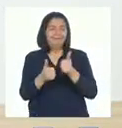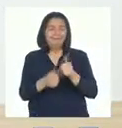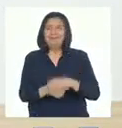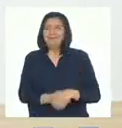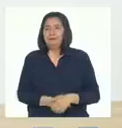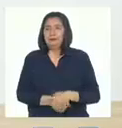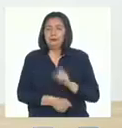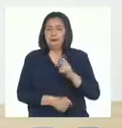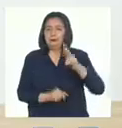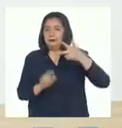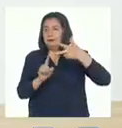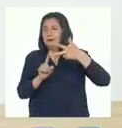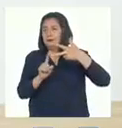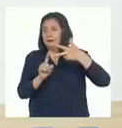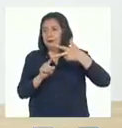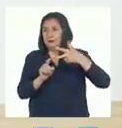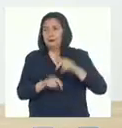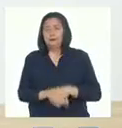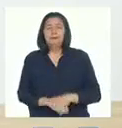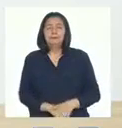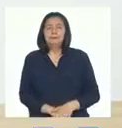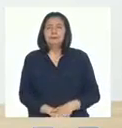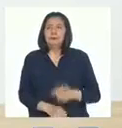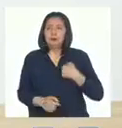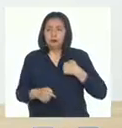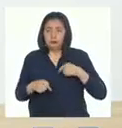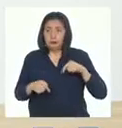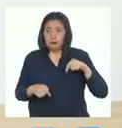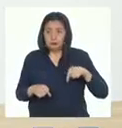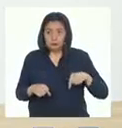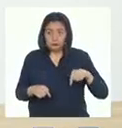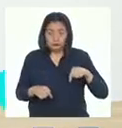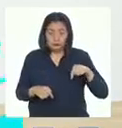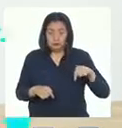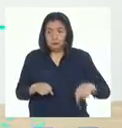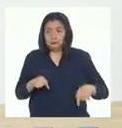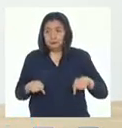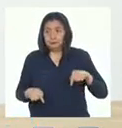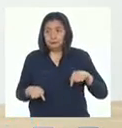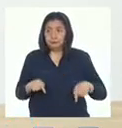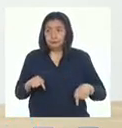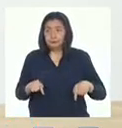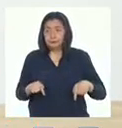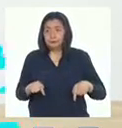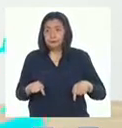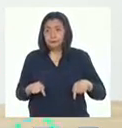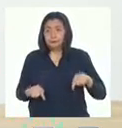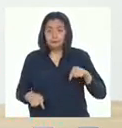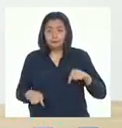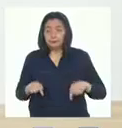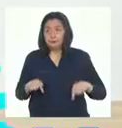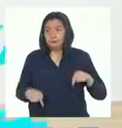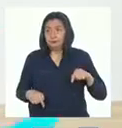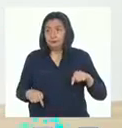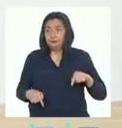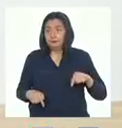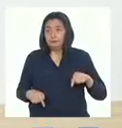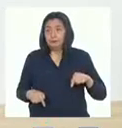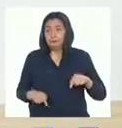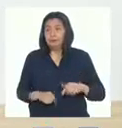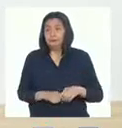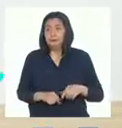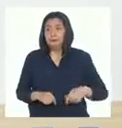bien. Tercera y última parte. Voy a pisar. Derecha, izquierda, derecha. Izquierda, derecha,